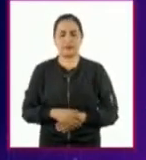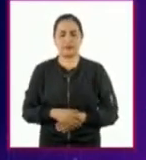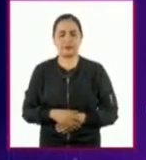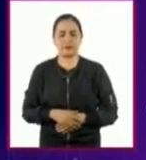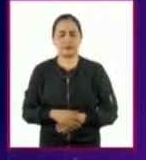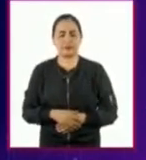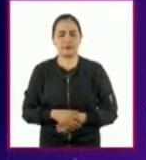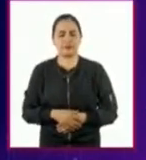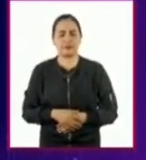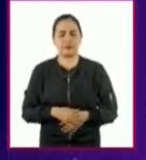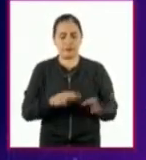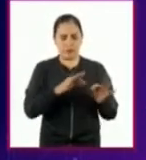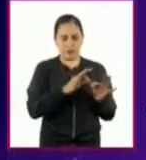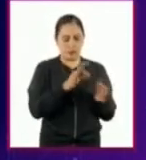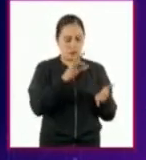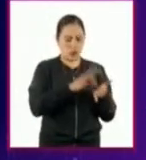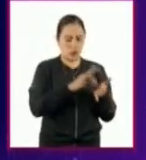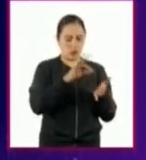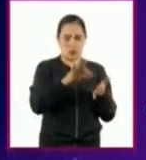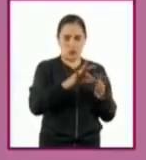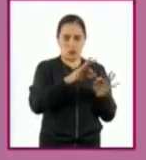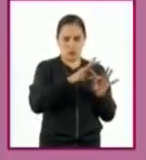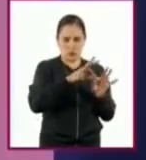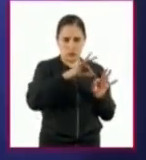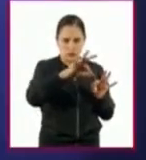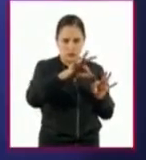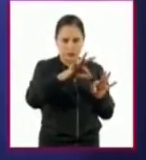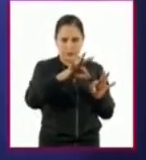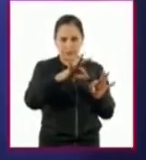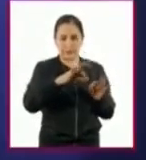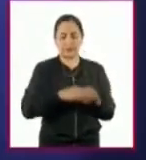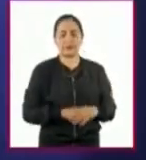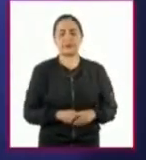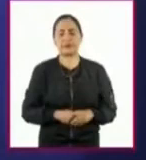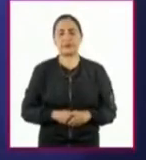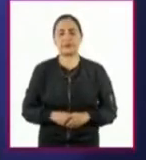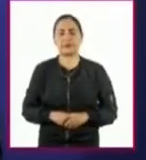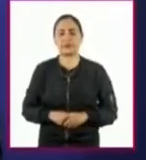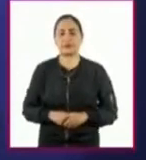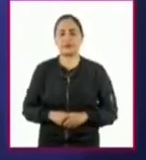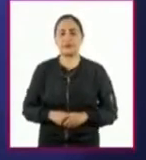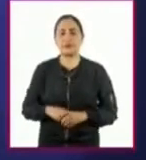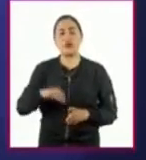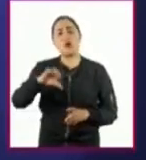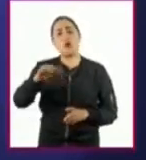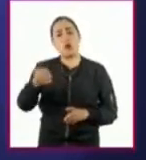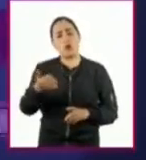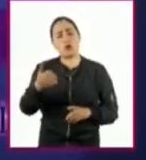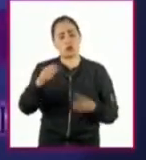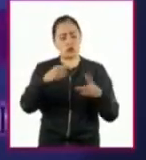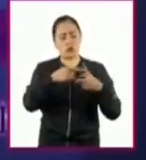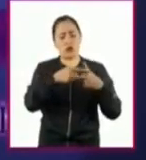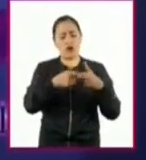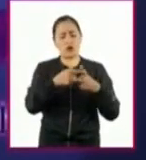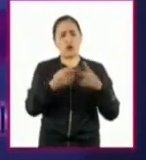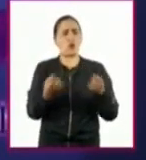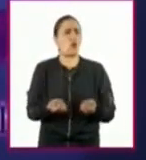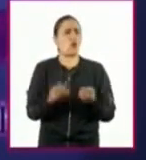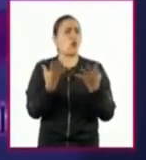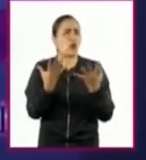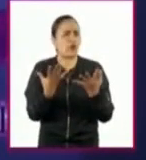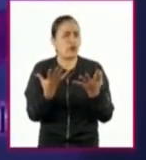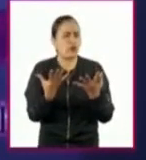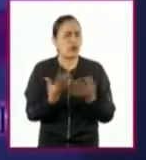cuarto lado del rombo para cerrar. Para saber la medida de los otros ángulos del rombo, aplicamos la propiedad de